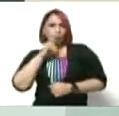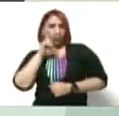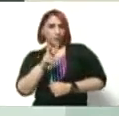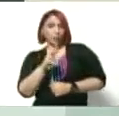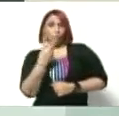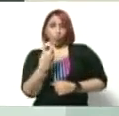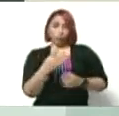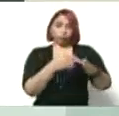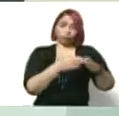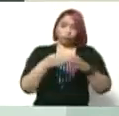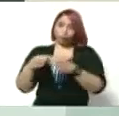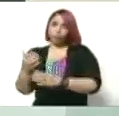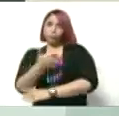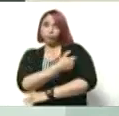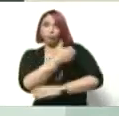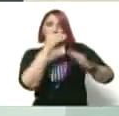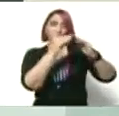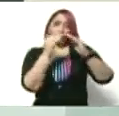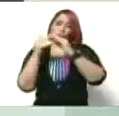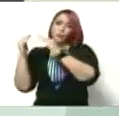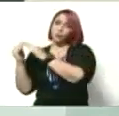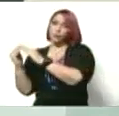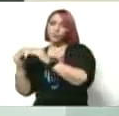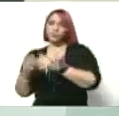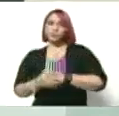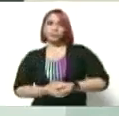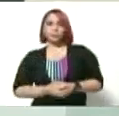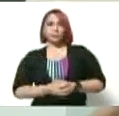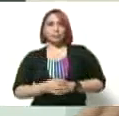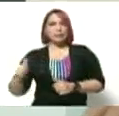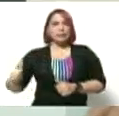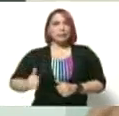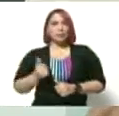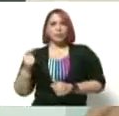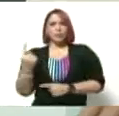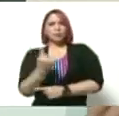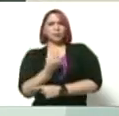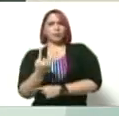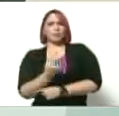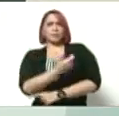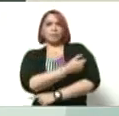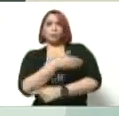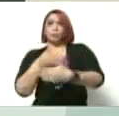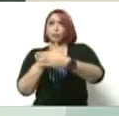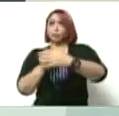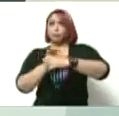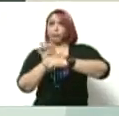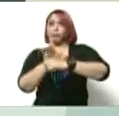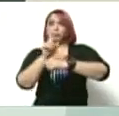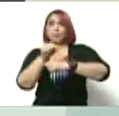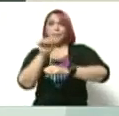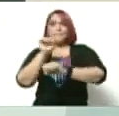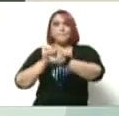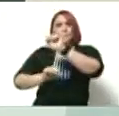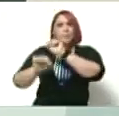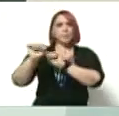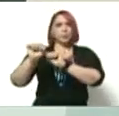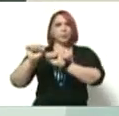que es la vacunación casa por casa esta vacunación casa por casa se aprovecha no solamente vacunar contra la col sino hacer prevención